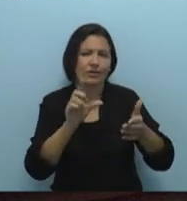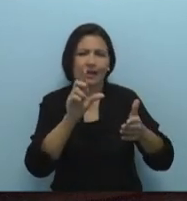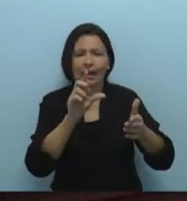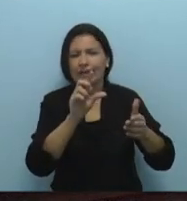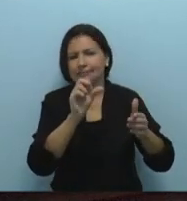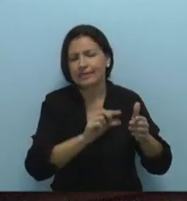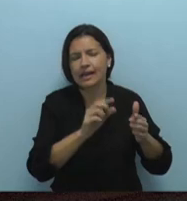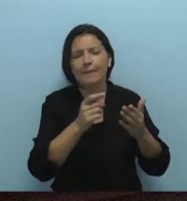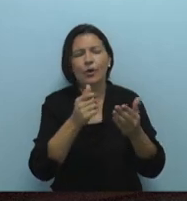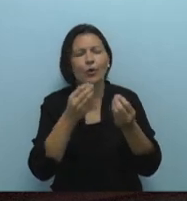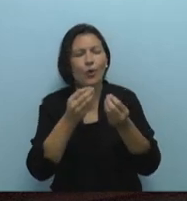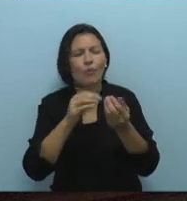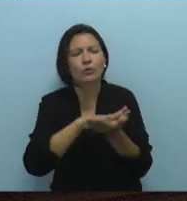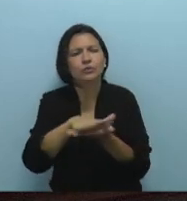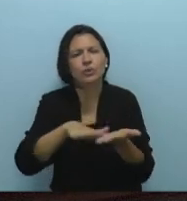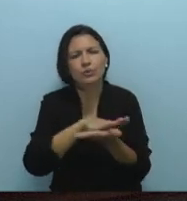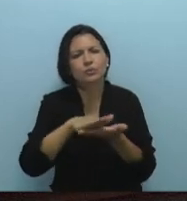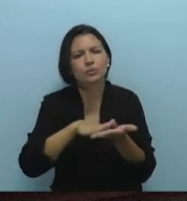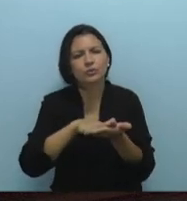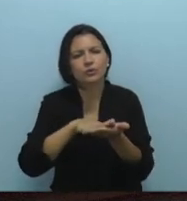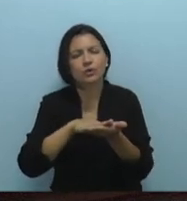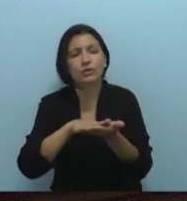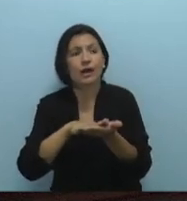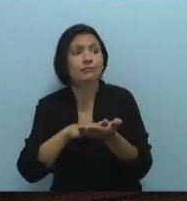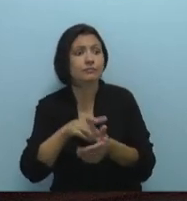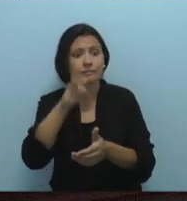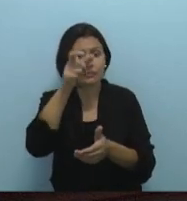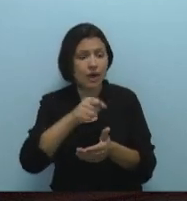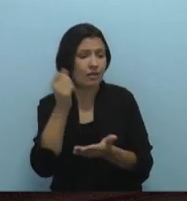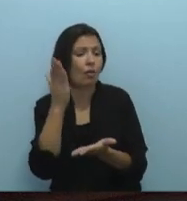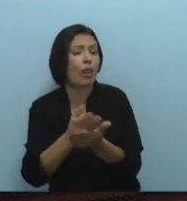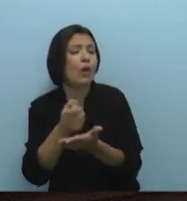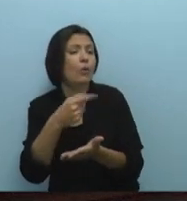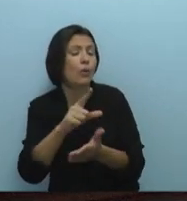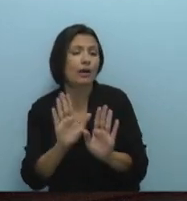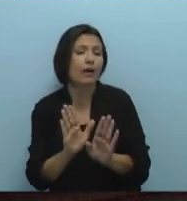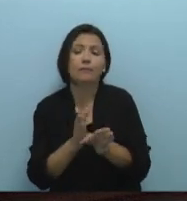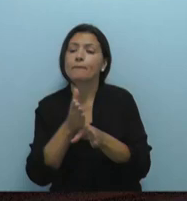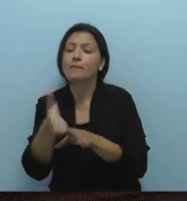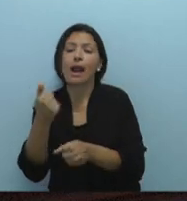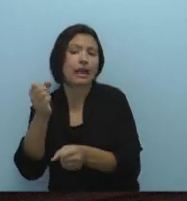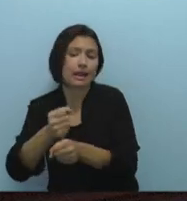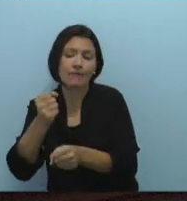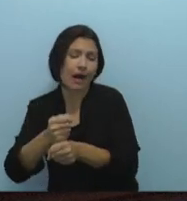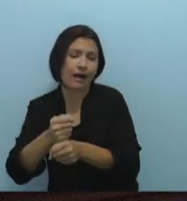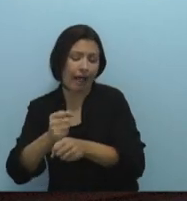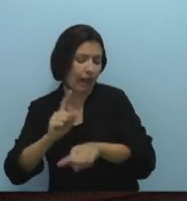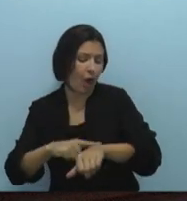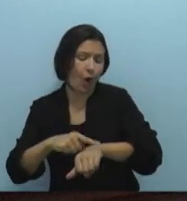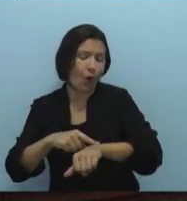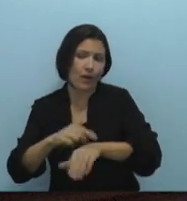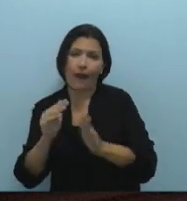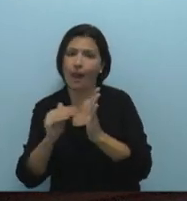sentido reparador de esa pena, donde haya ciudadanos que tengan que cumplir con horas de voluntariado para de esa